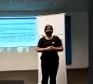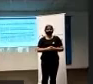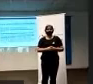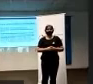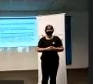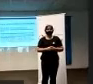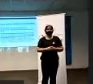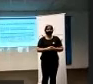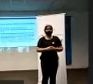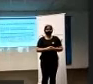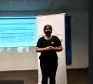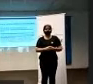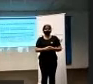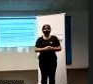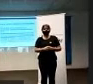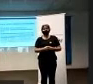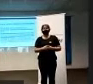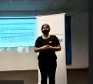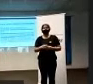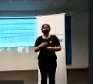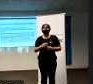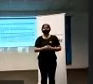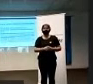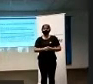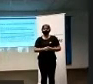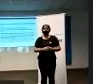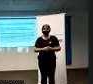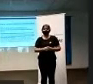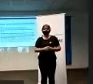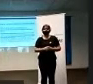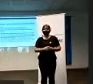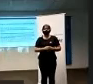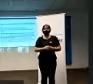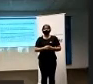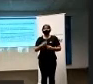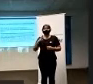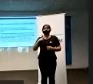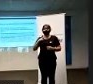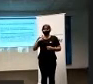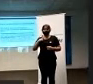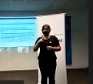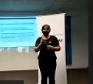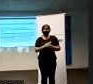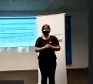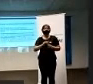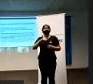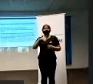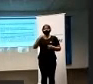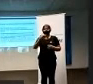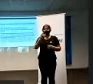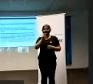cruzada contra 10 cepas prevalentes o típicas del SARS-CoV a nivel internacional a 28 días de un esquema de 2